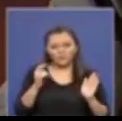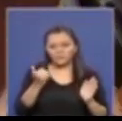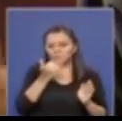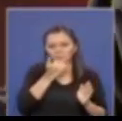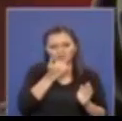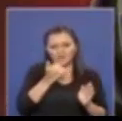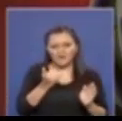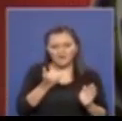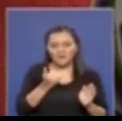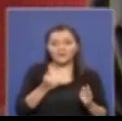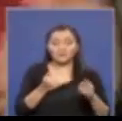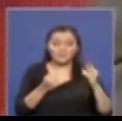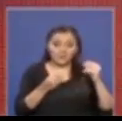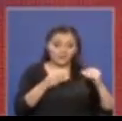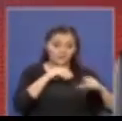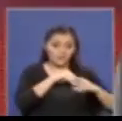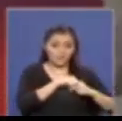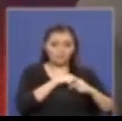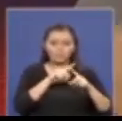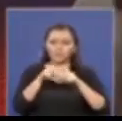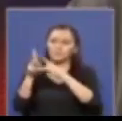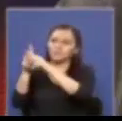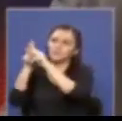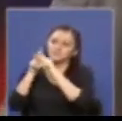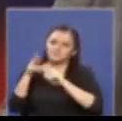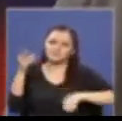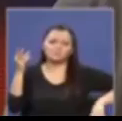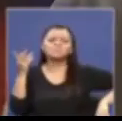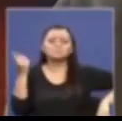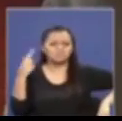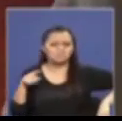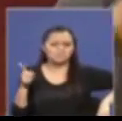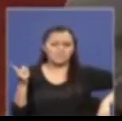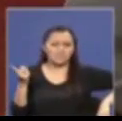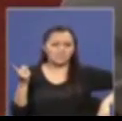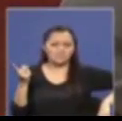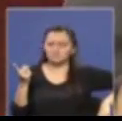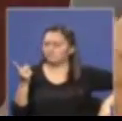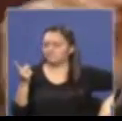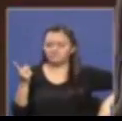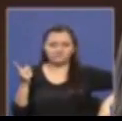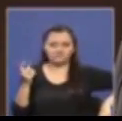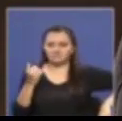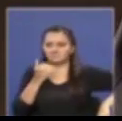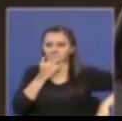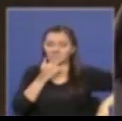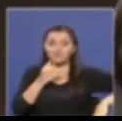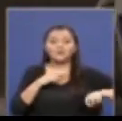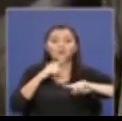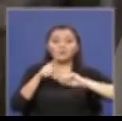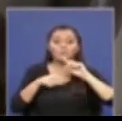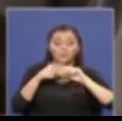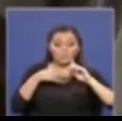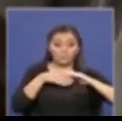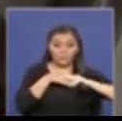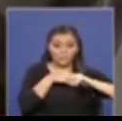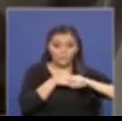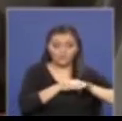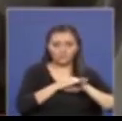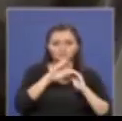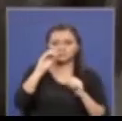locura. Guardan aquí la plata, pero pido prestado por otro lado. ¿Quién me dice qué sentido tiene eso? Y lo que tengo guardado me